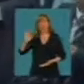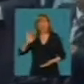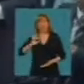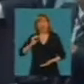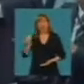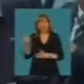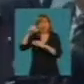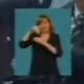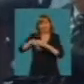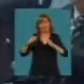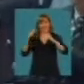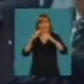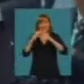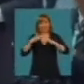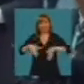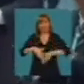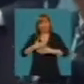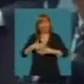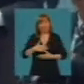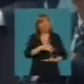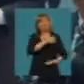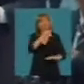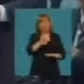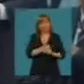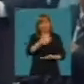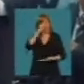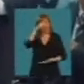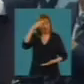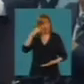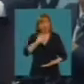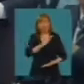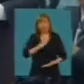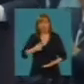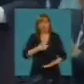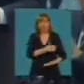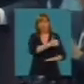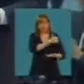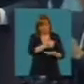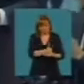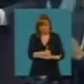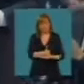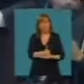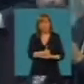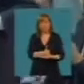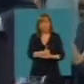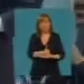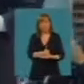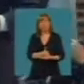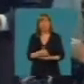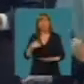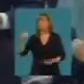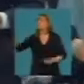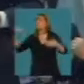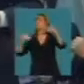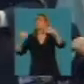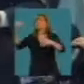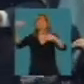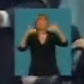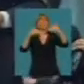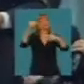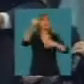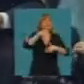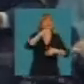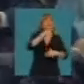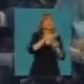de Gobierno, donde se encuentra la señora Presidenta de la Nación, doctora Cristina Fernández de Kirchner, se presentan las personas designadas